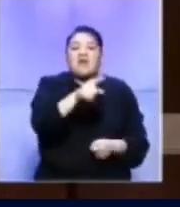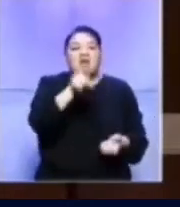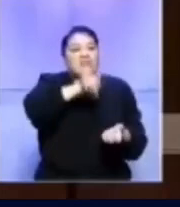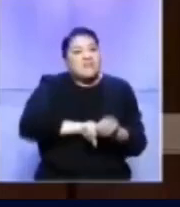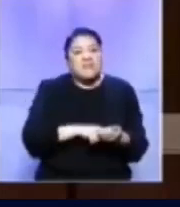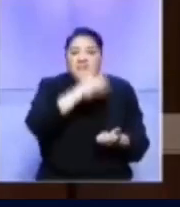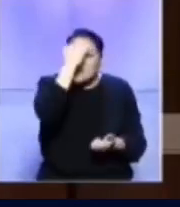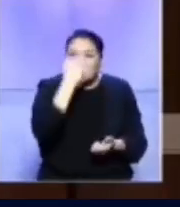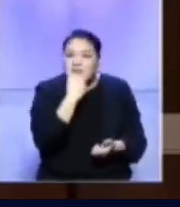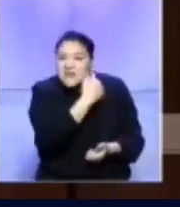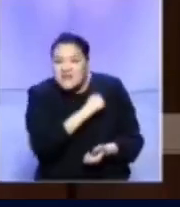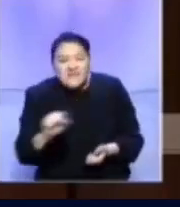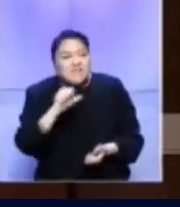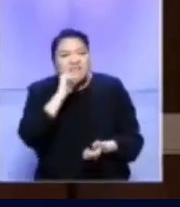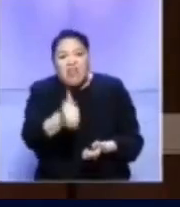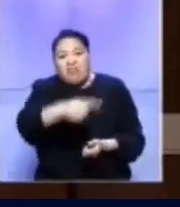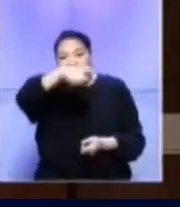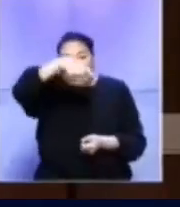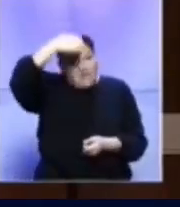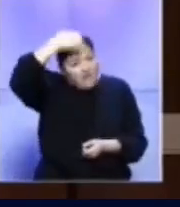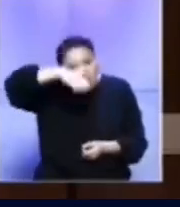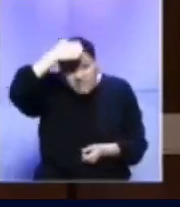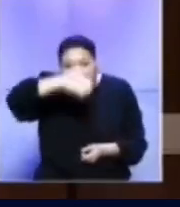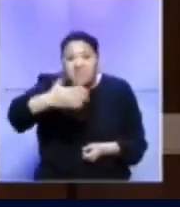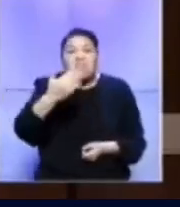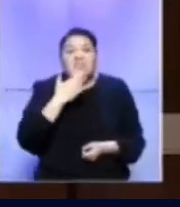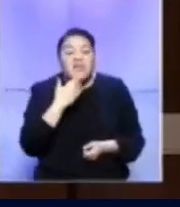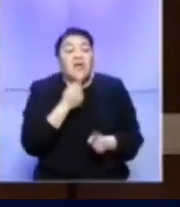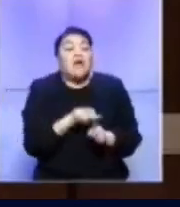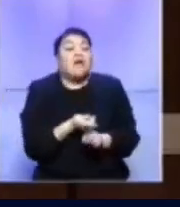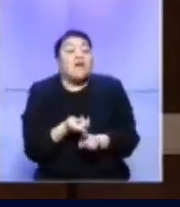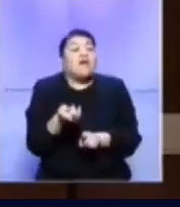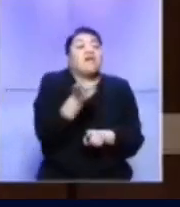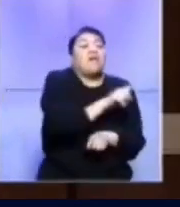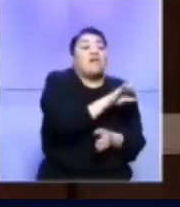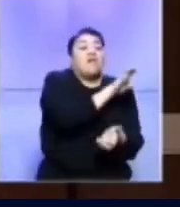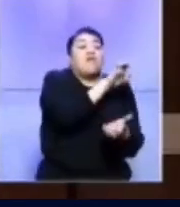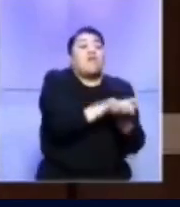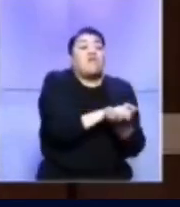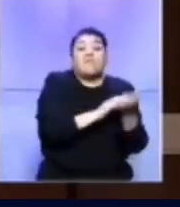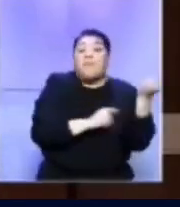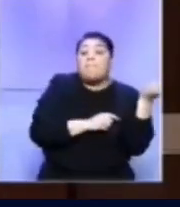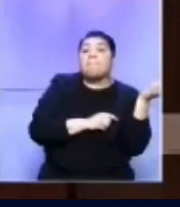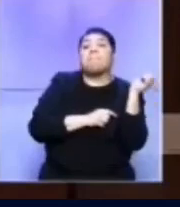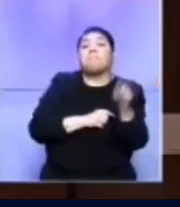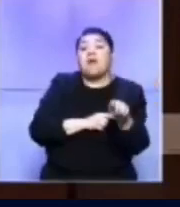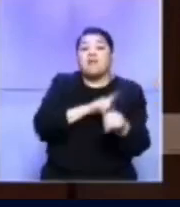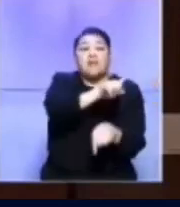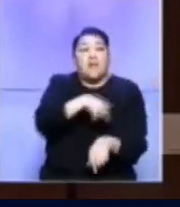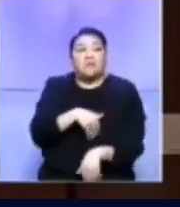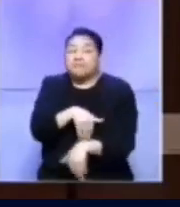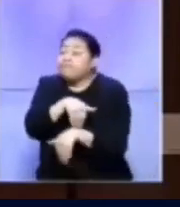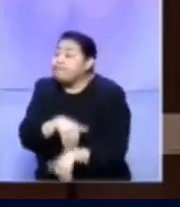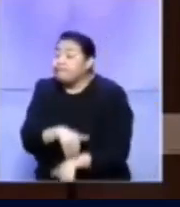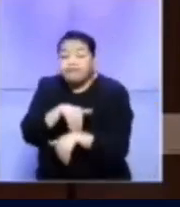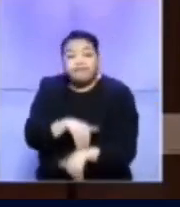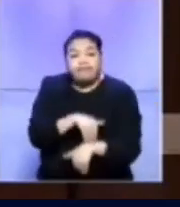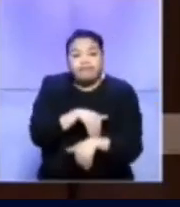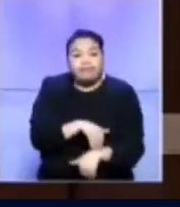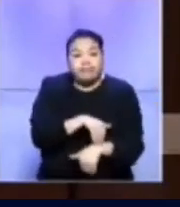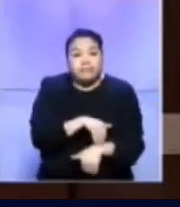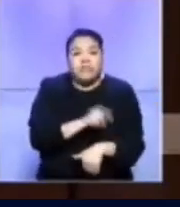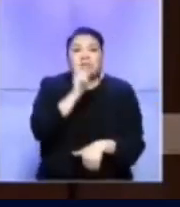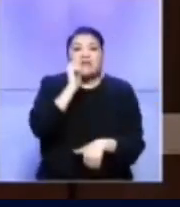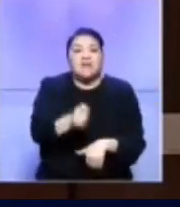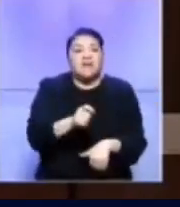capacidad ni la experiencia necesaria sino que su esposo es quien Toma las decisiones además de hacer referencia a